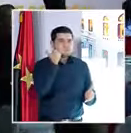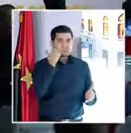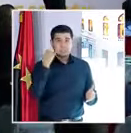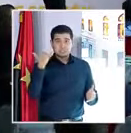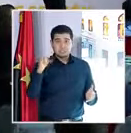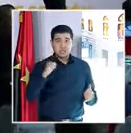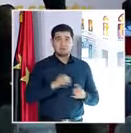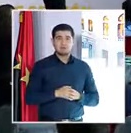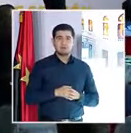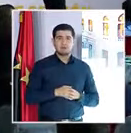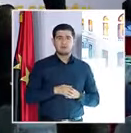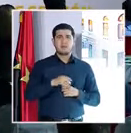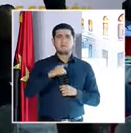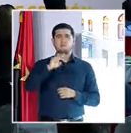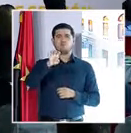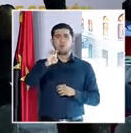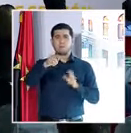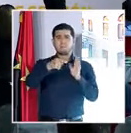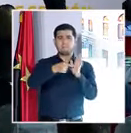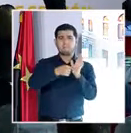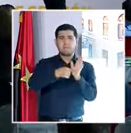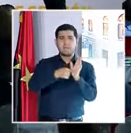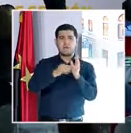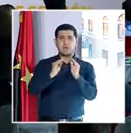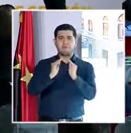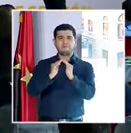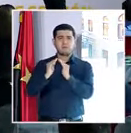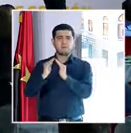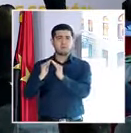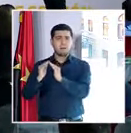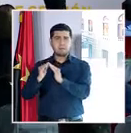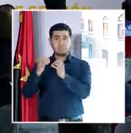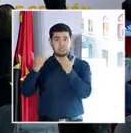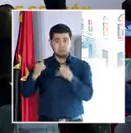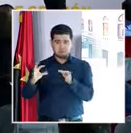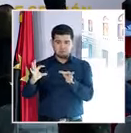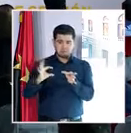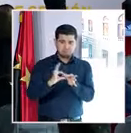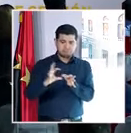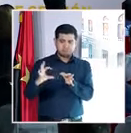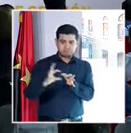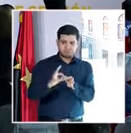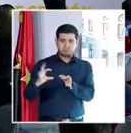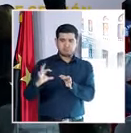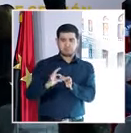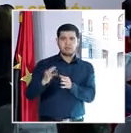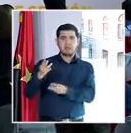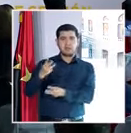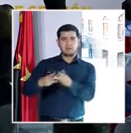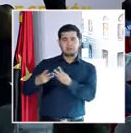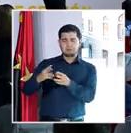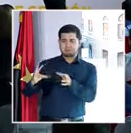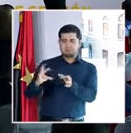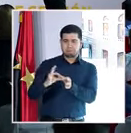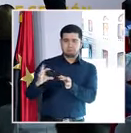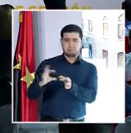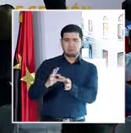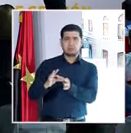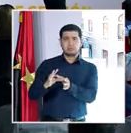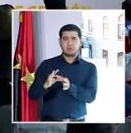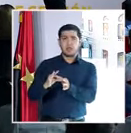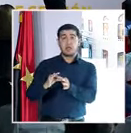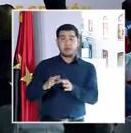9.292 hogares que están conectados a la red de gas domiciliario, con un impacto significativo en el